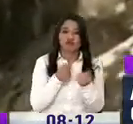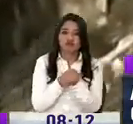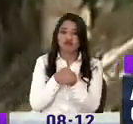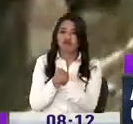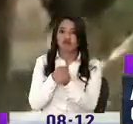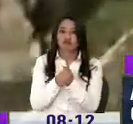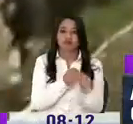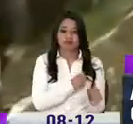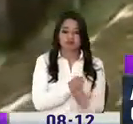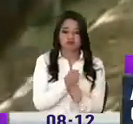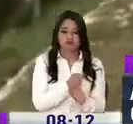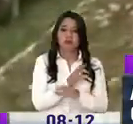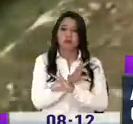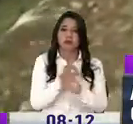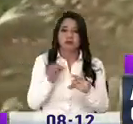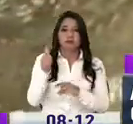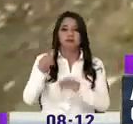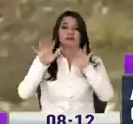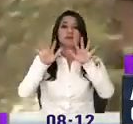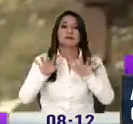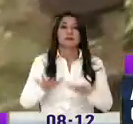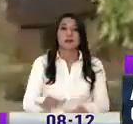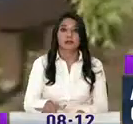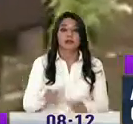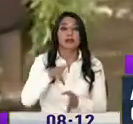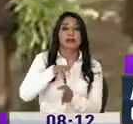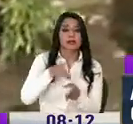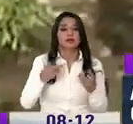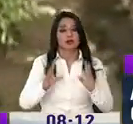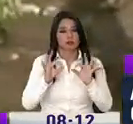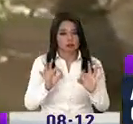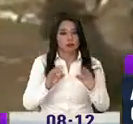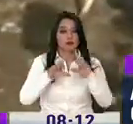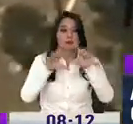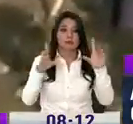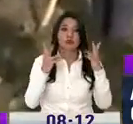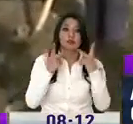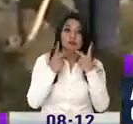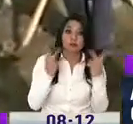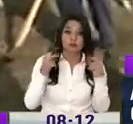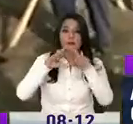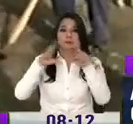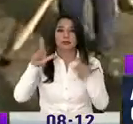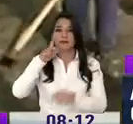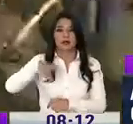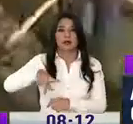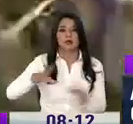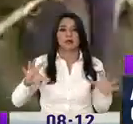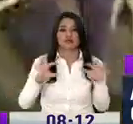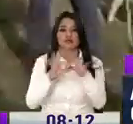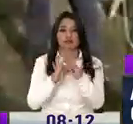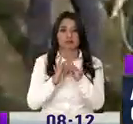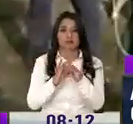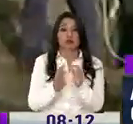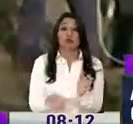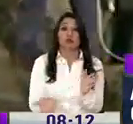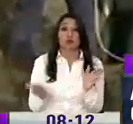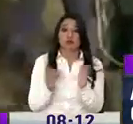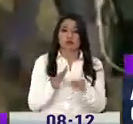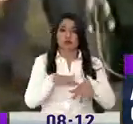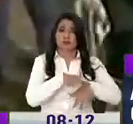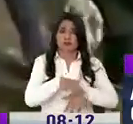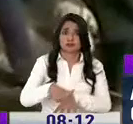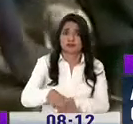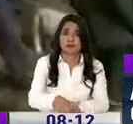con coordinación directa con la Secretaría de Riesgo, la EMOVIL, EMAF. Lo que queremos es evitar que vuelva a pasar la desgracia del